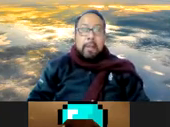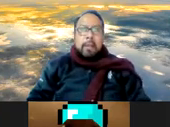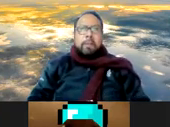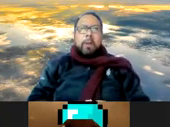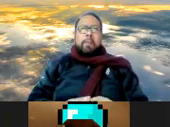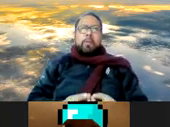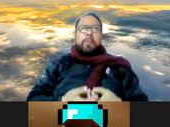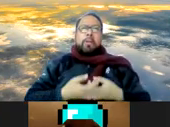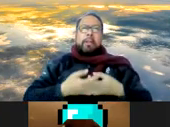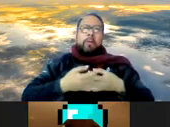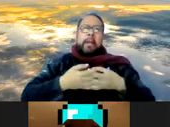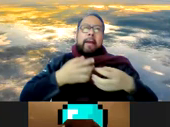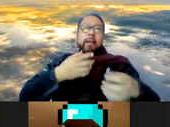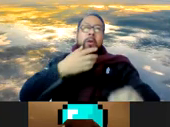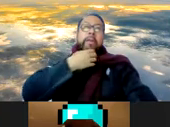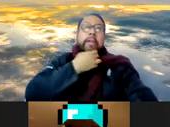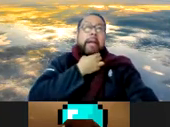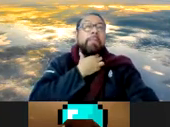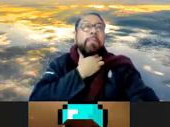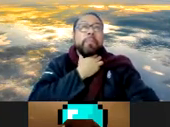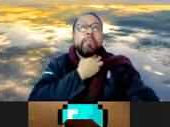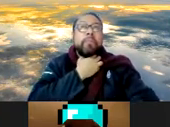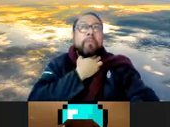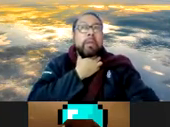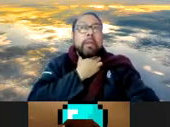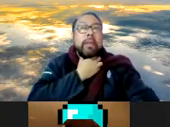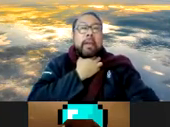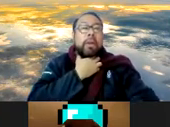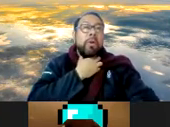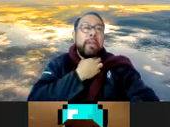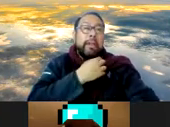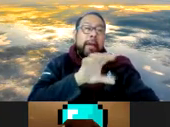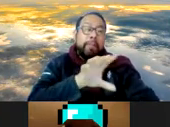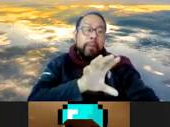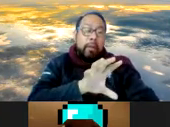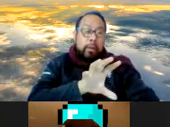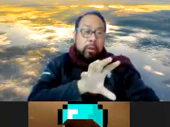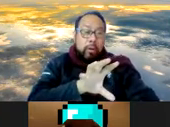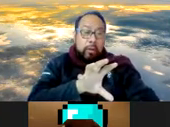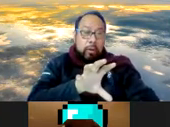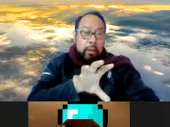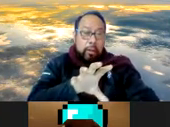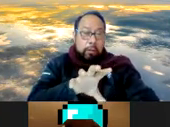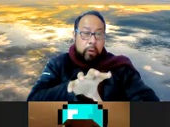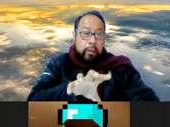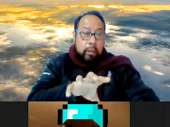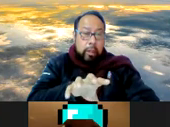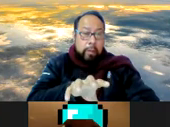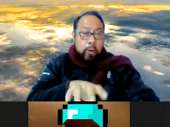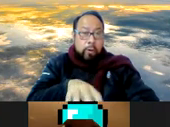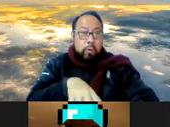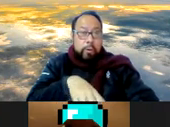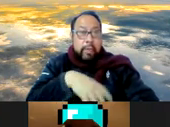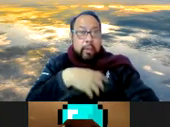técnico-profesionales. Entonces, por ejemplo, yo puedo tener una crónica y de esa crónica yo entonces después